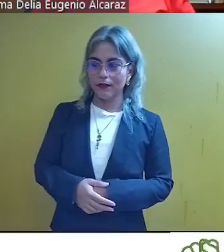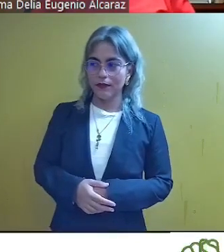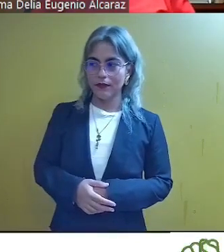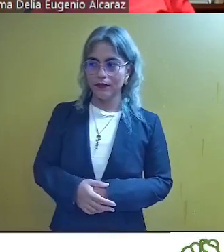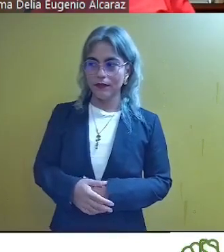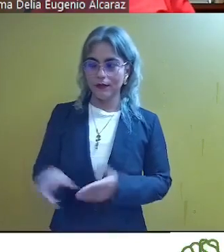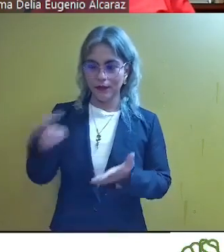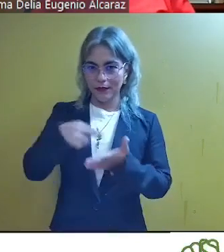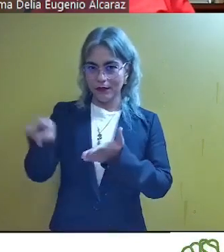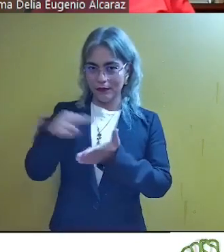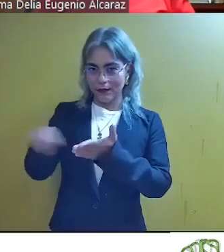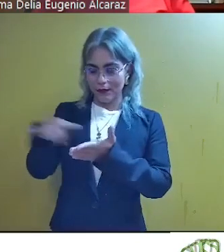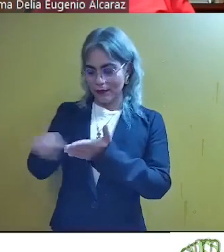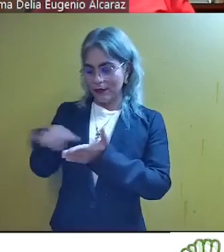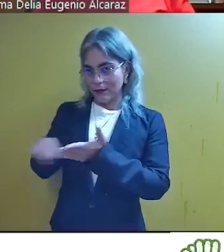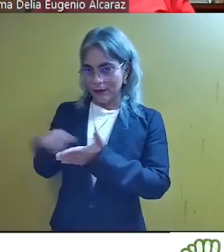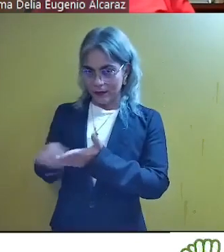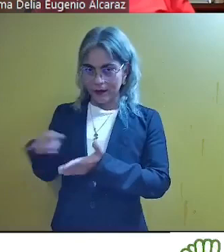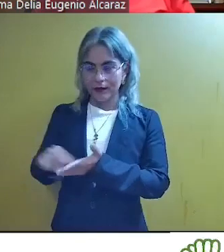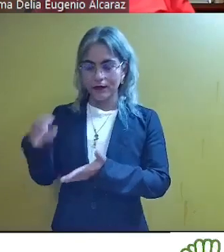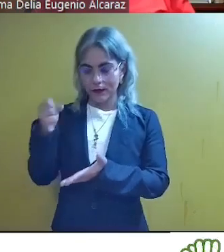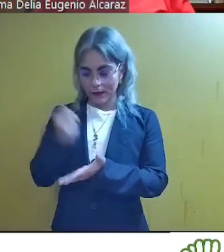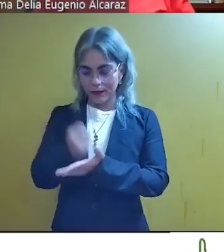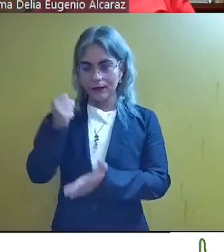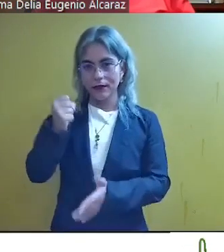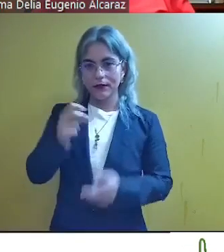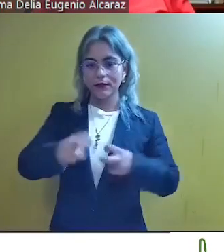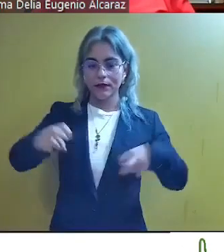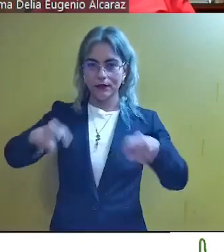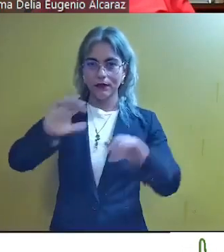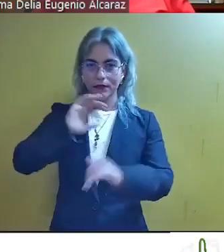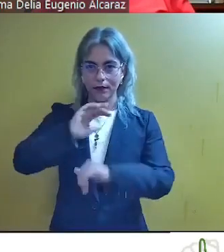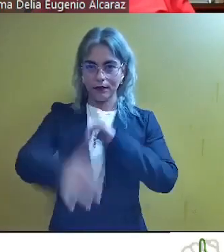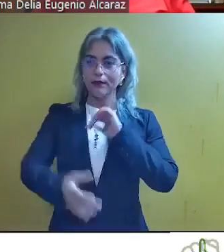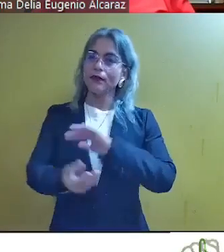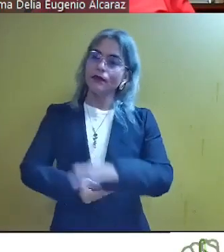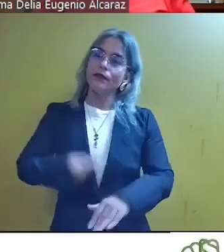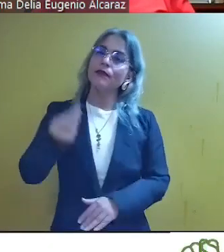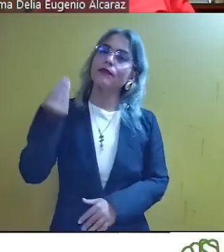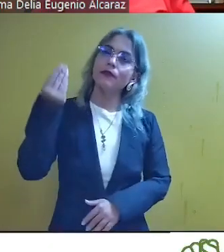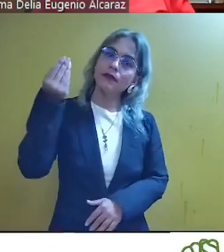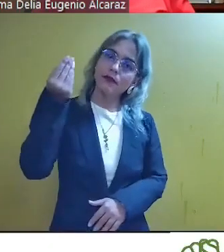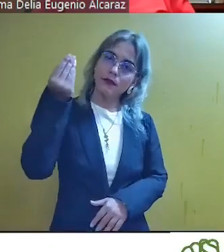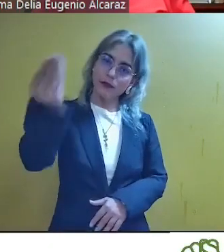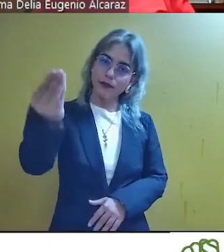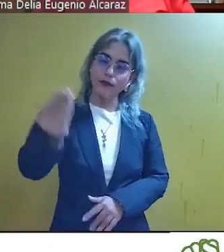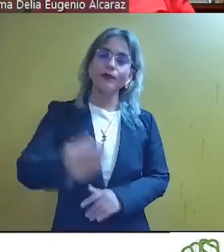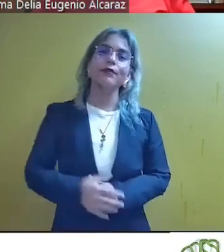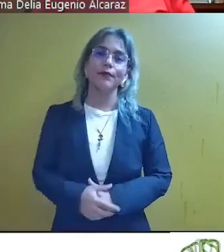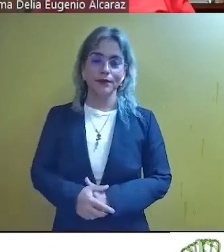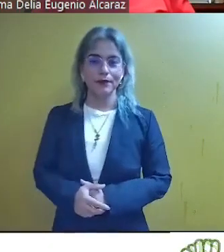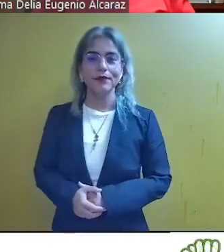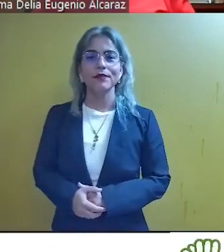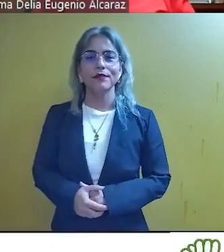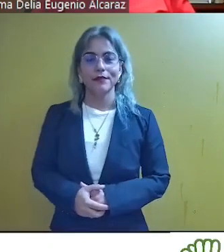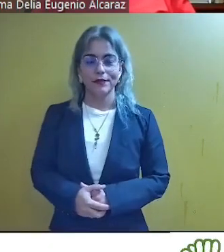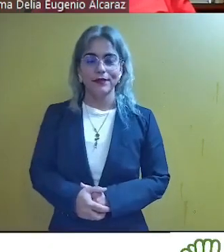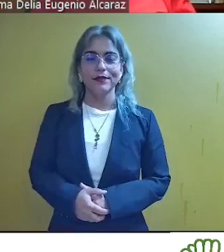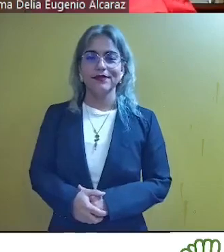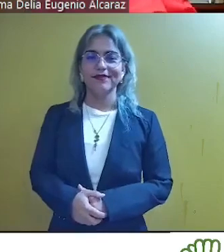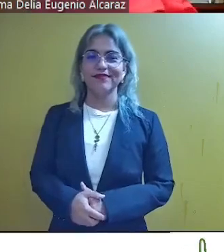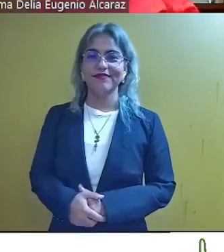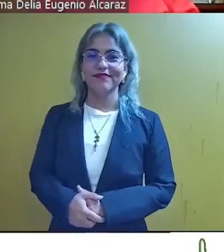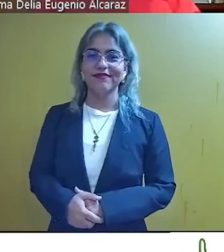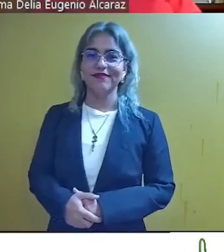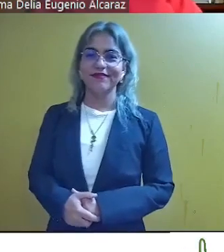recabe las firmas a la conclusión de la presente sesión y notifíquese como en